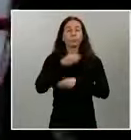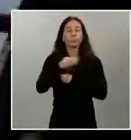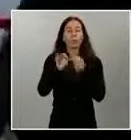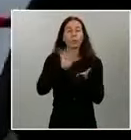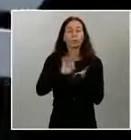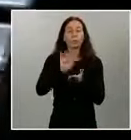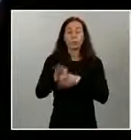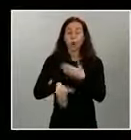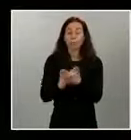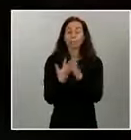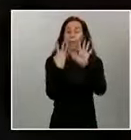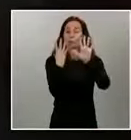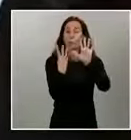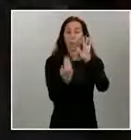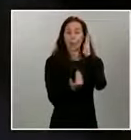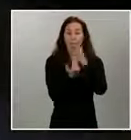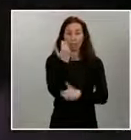un total de